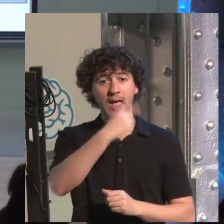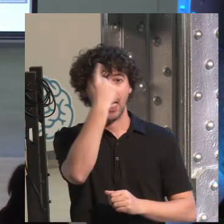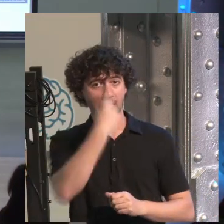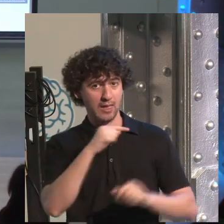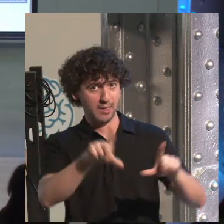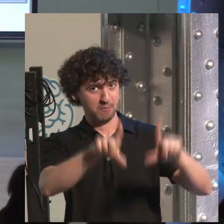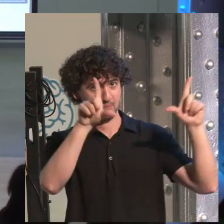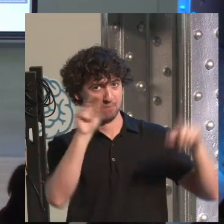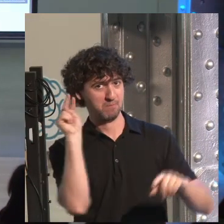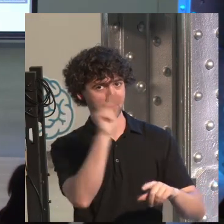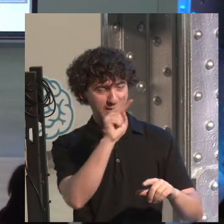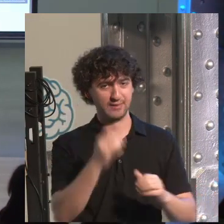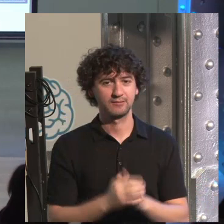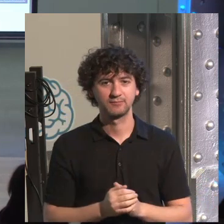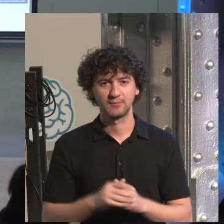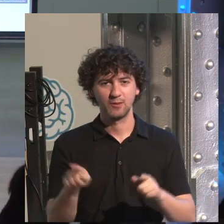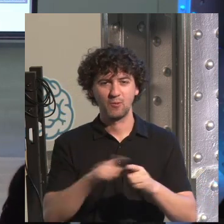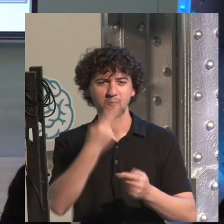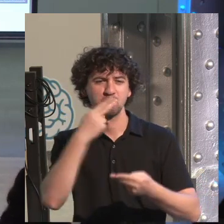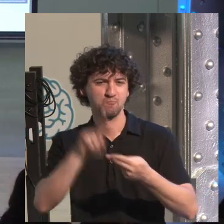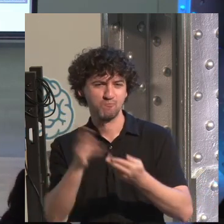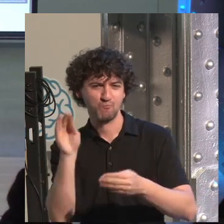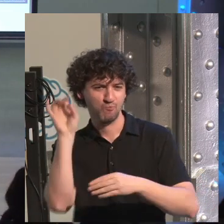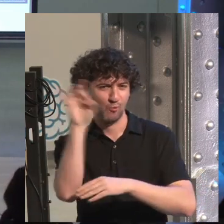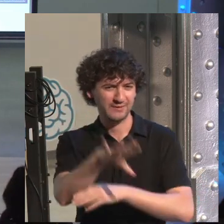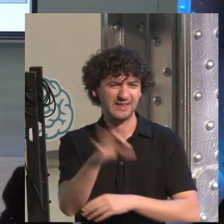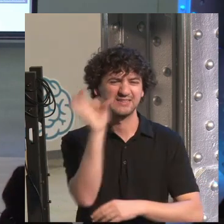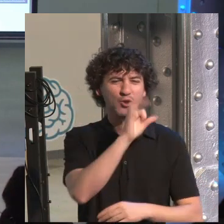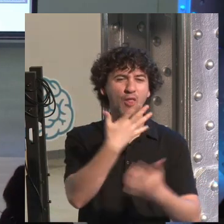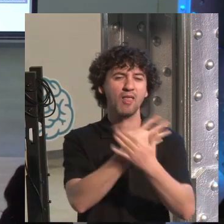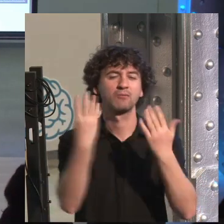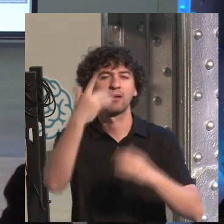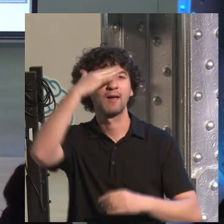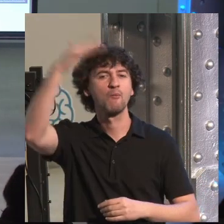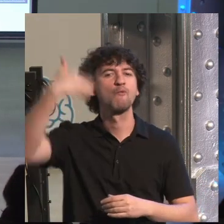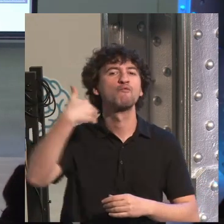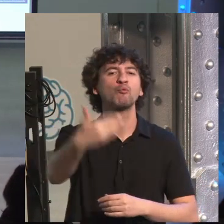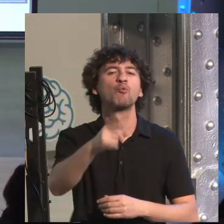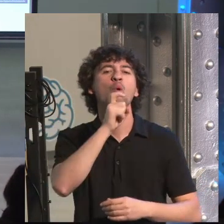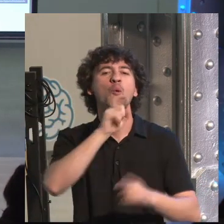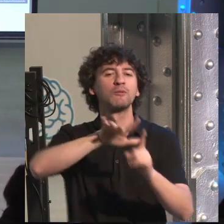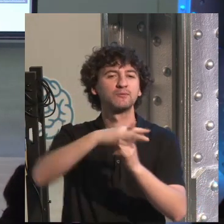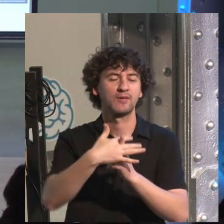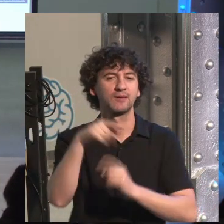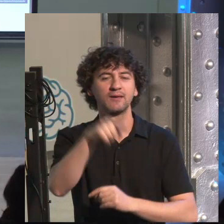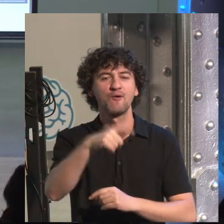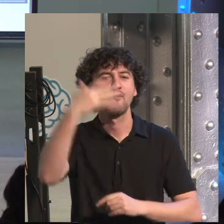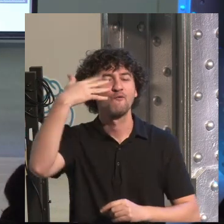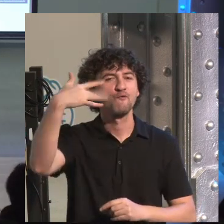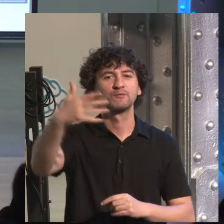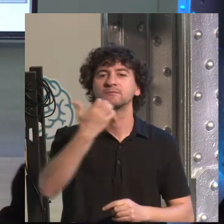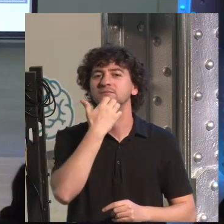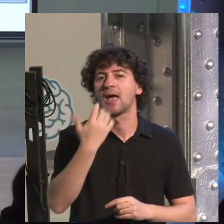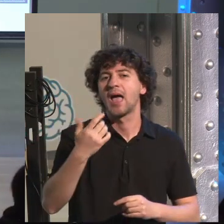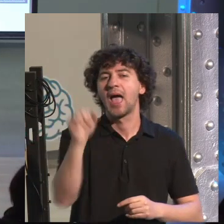son muy graciosas, estas postales del siglo XIX, donde imaginaban el futuro. Y este es el mundo en el año 2000. O sea, nosotros ya estamos mucho más en